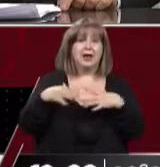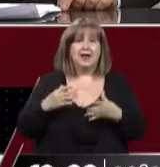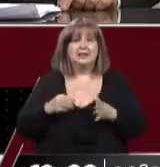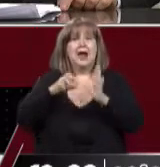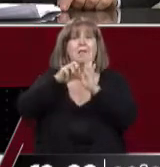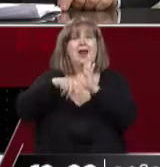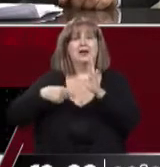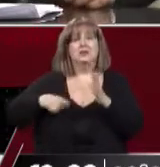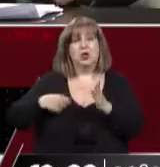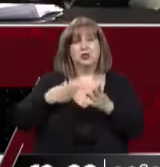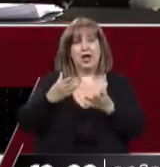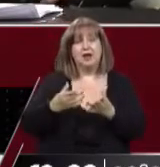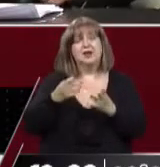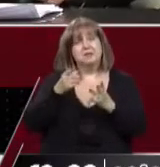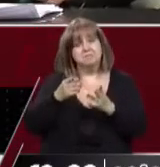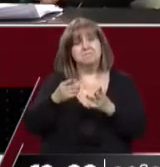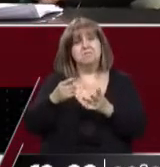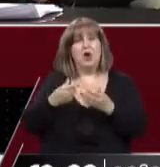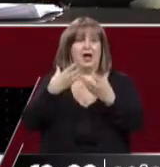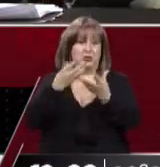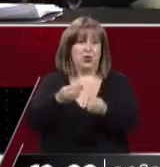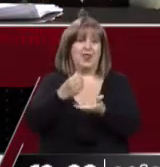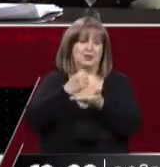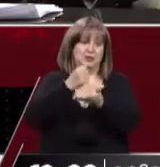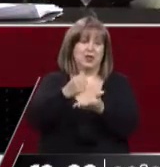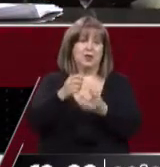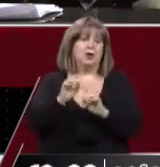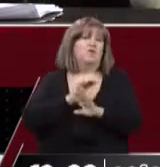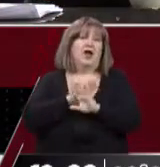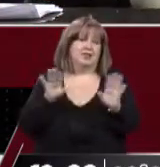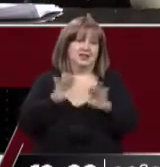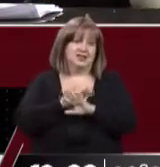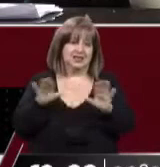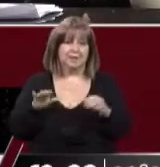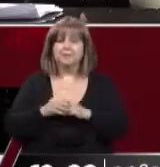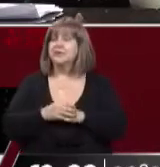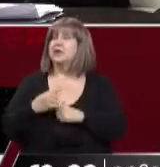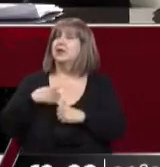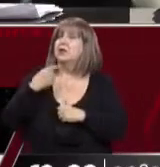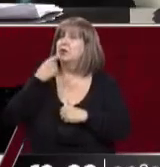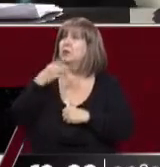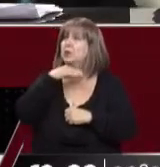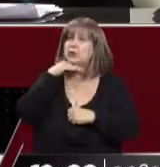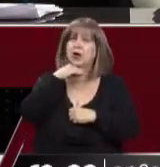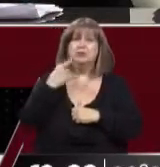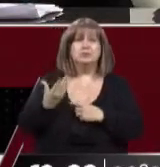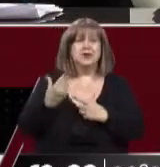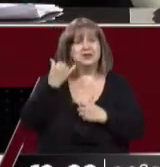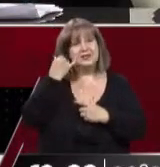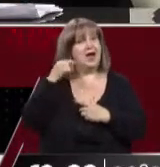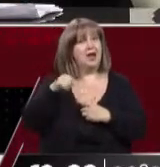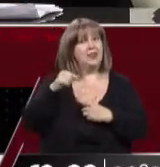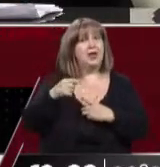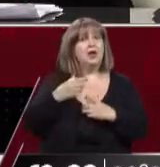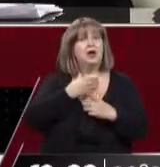de ahora capten esa cantidad de recursos del Estado. O sea, Pablo, que lo que vimos hoy y lo que estamos hablando es efectivizar una idea